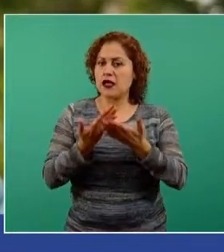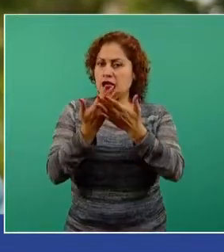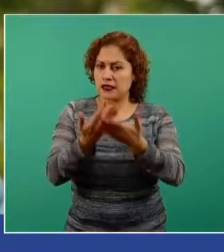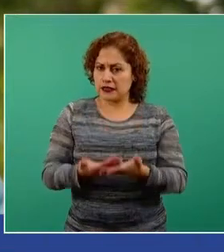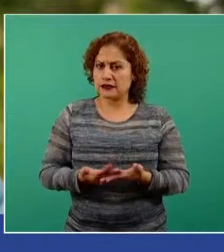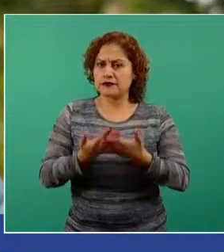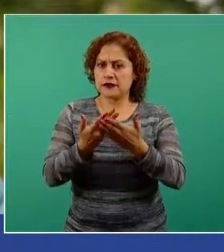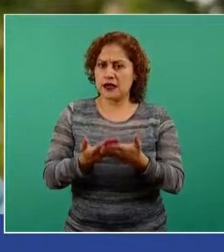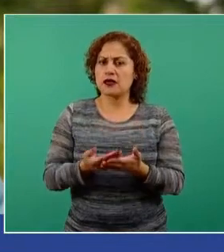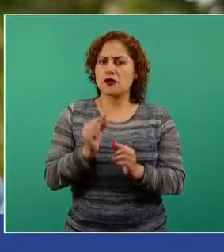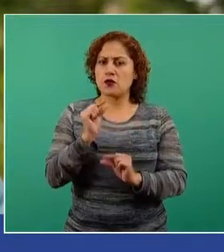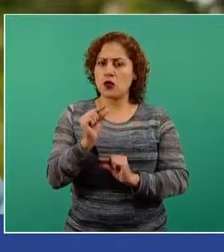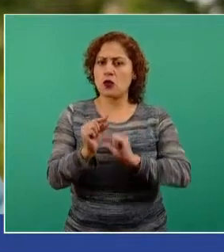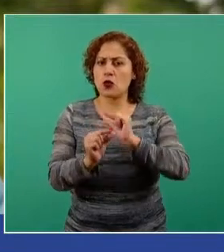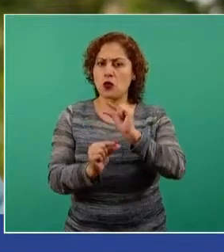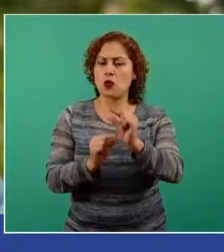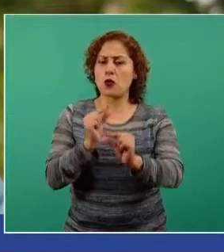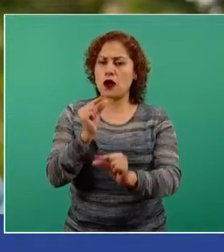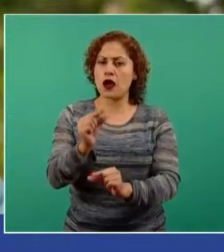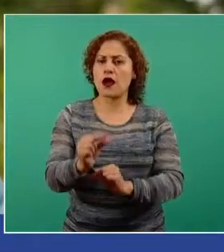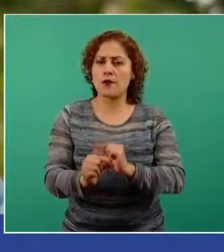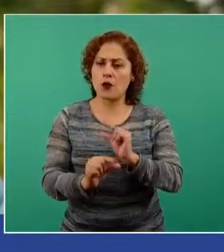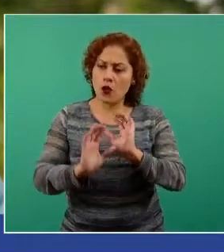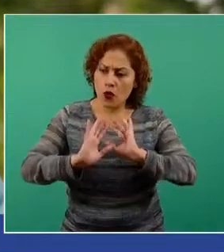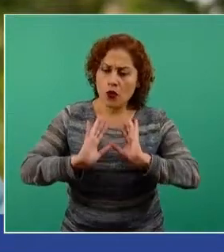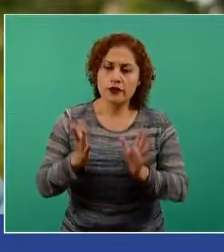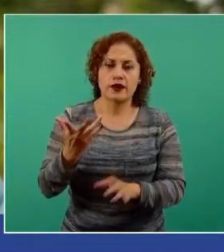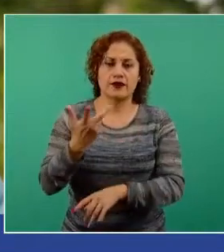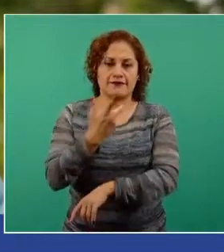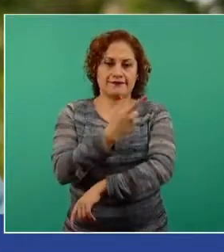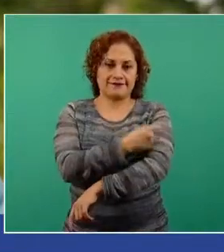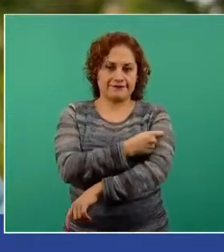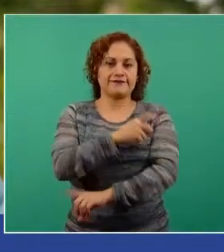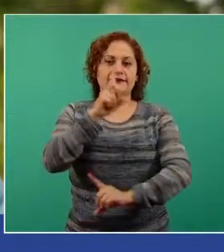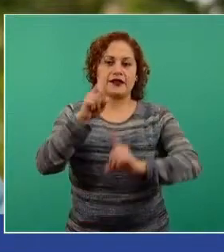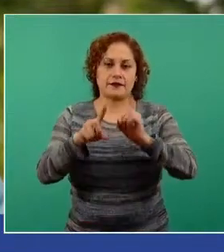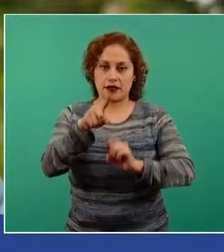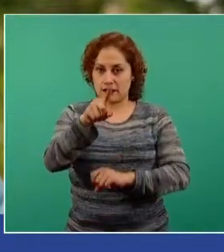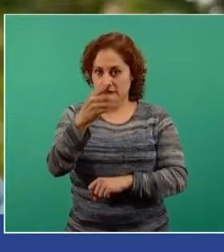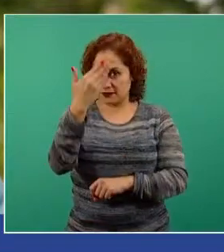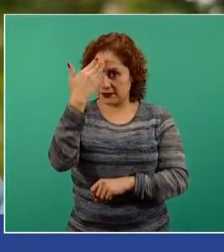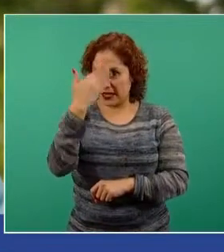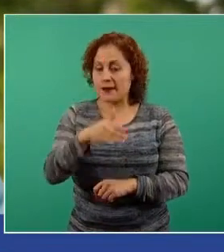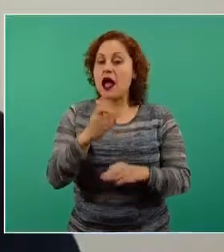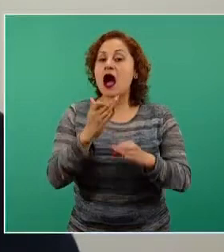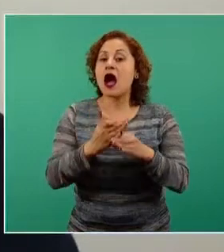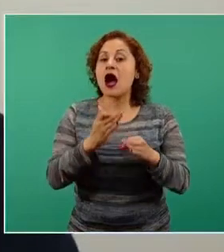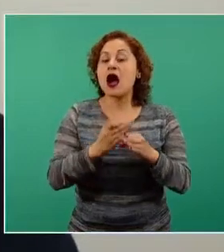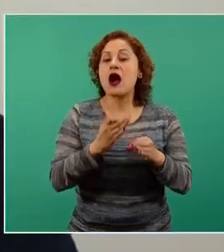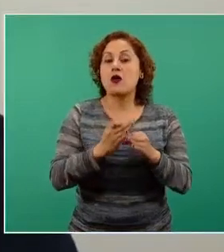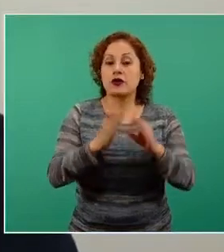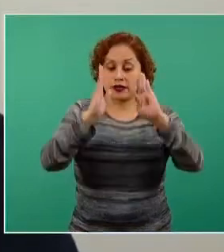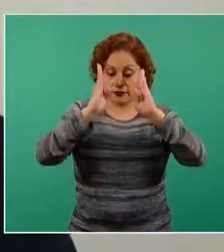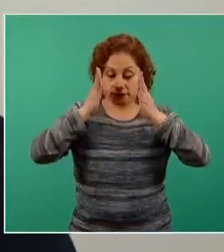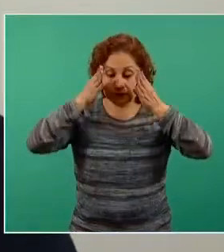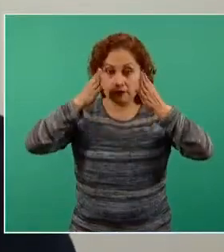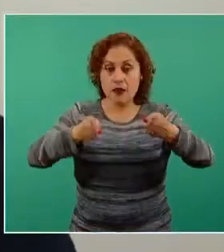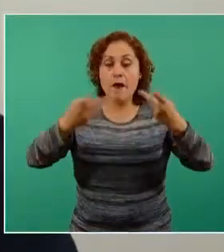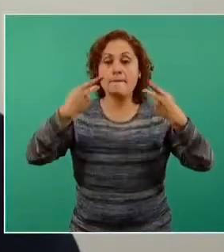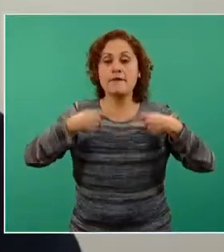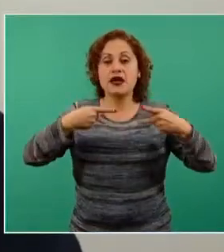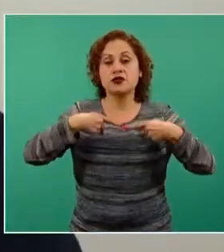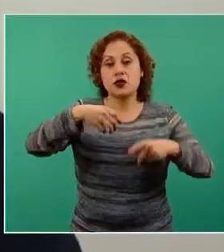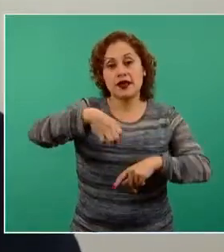cada uno de nosotros. Recordemos que ahorita estamos enfocados en la población de adultos mayores, que es precisamente la etapa